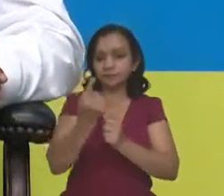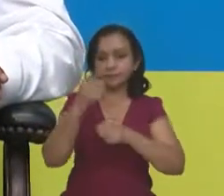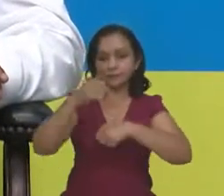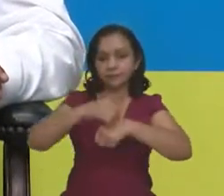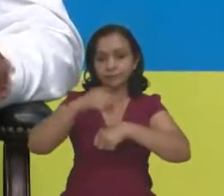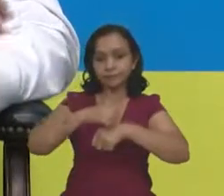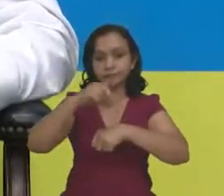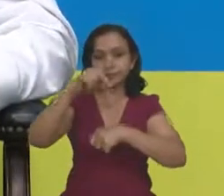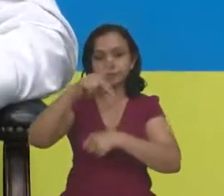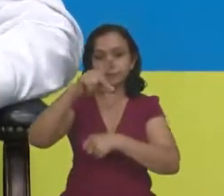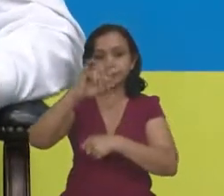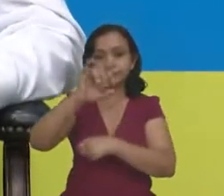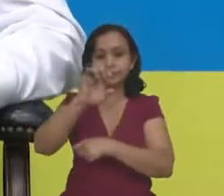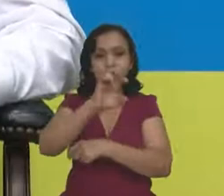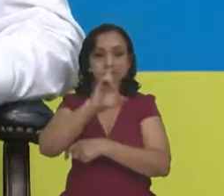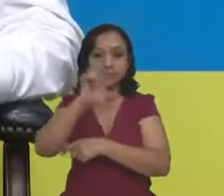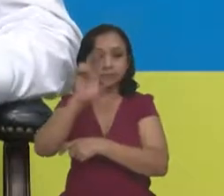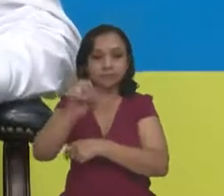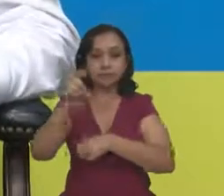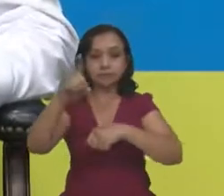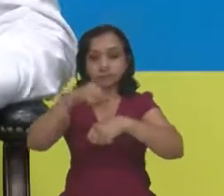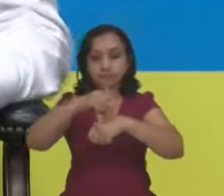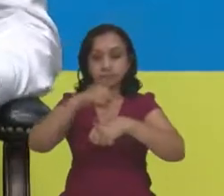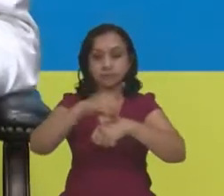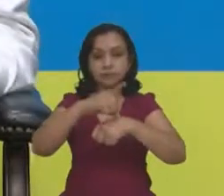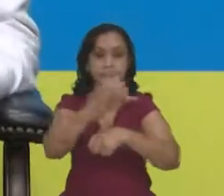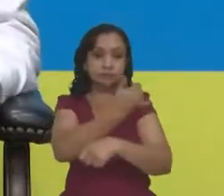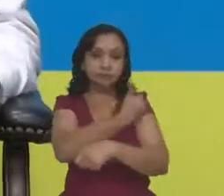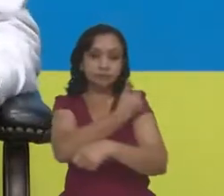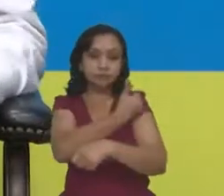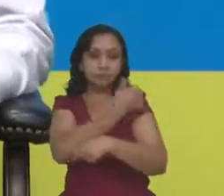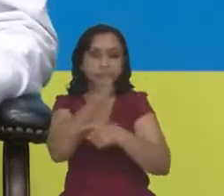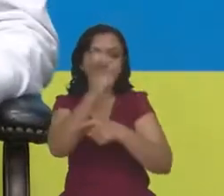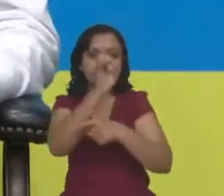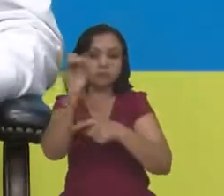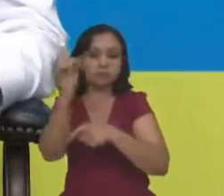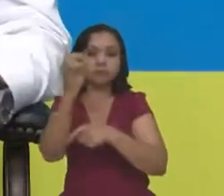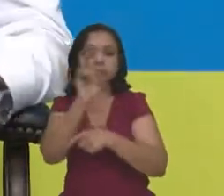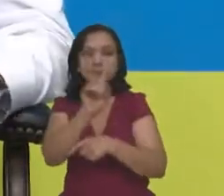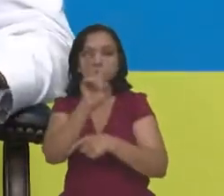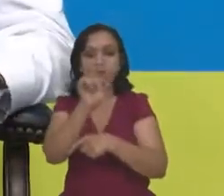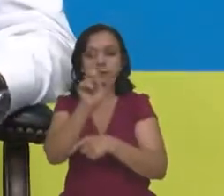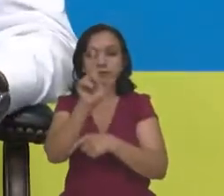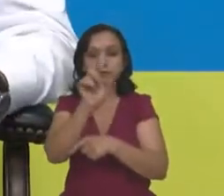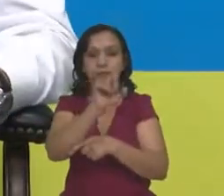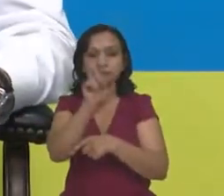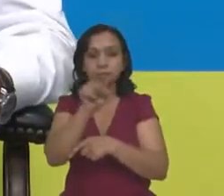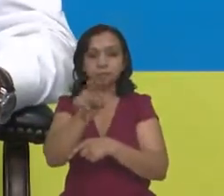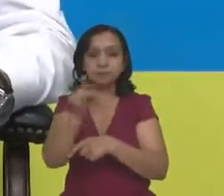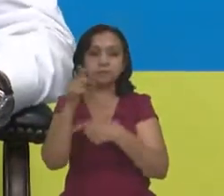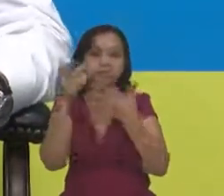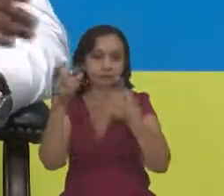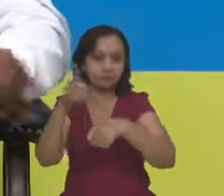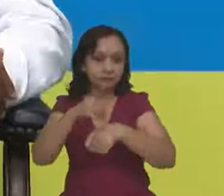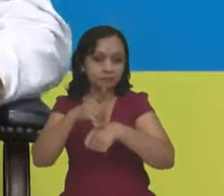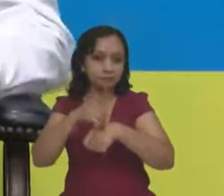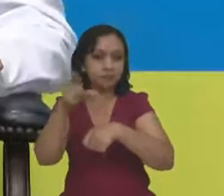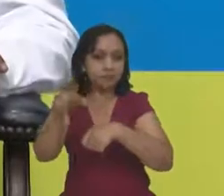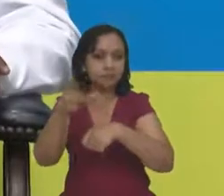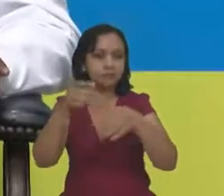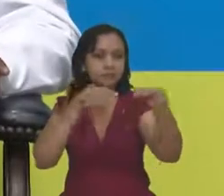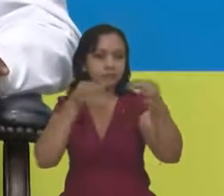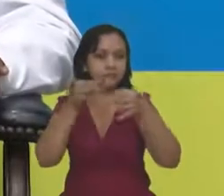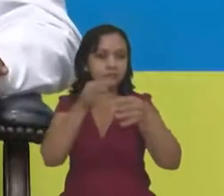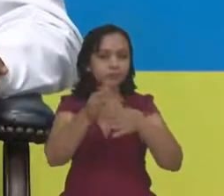doctor Piero Reyes, parte del equipo médico del Hospital Occidental, el Hospital Fernando Vélez Pai. El doctor nos decía en la